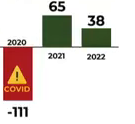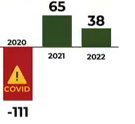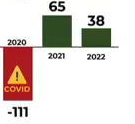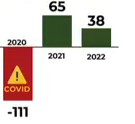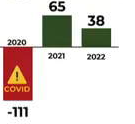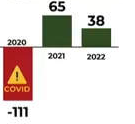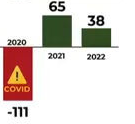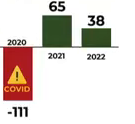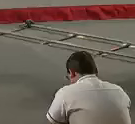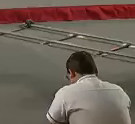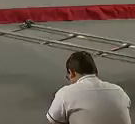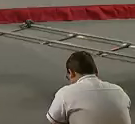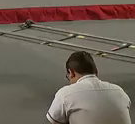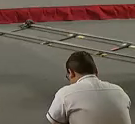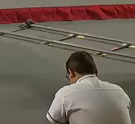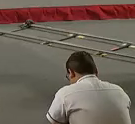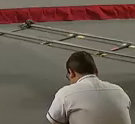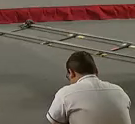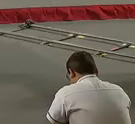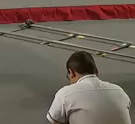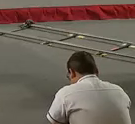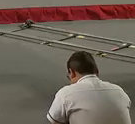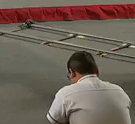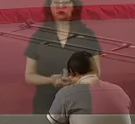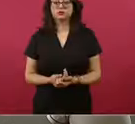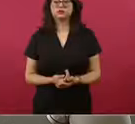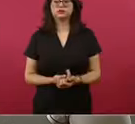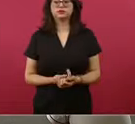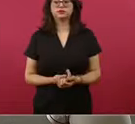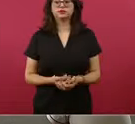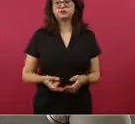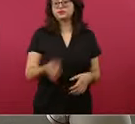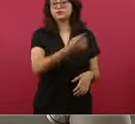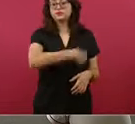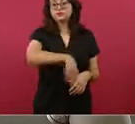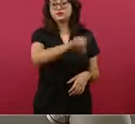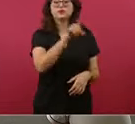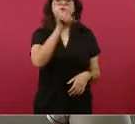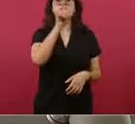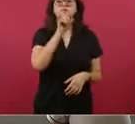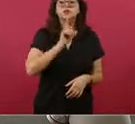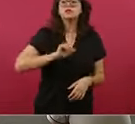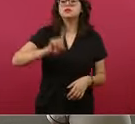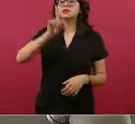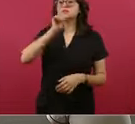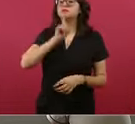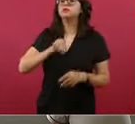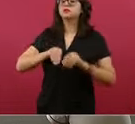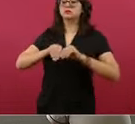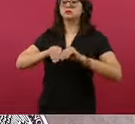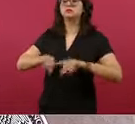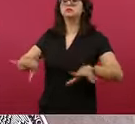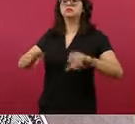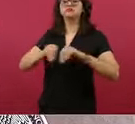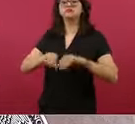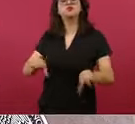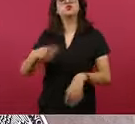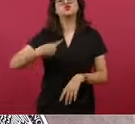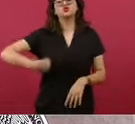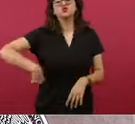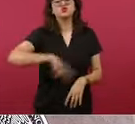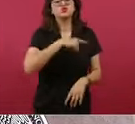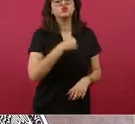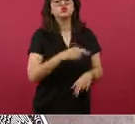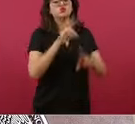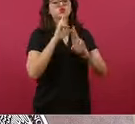Reforma. Pero como no se cansan de mentir, no nos cansaremos de aclarar e informar. Les decimos, a ver